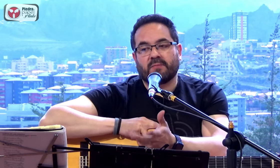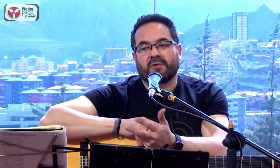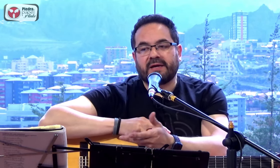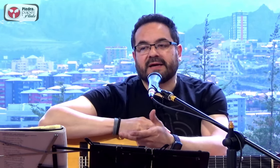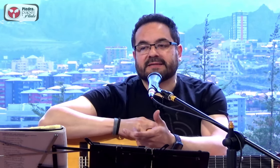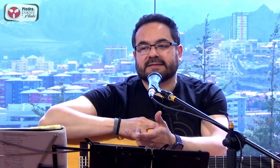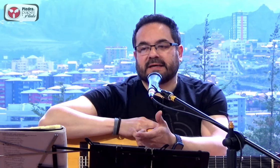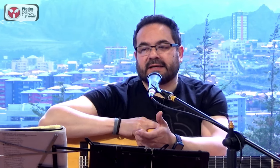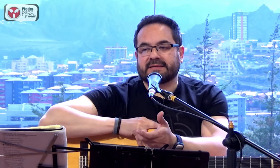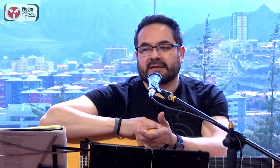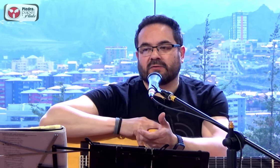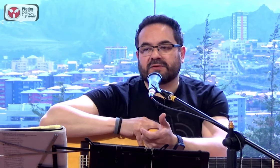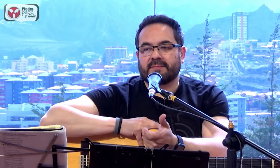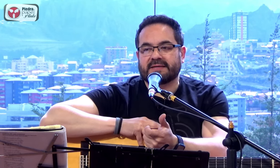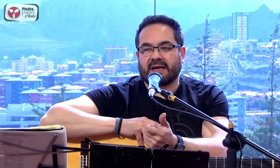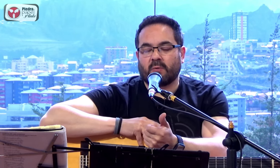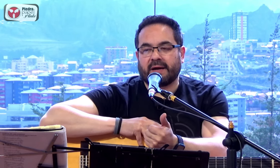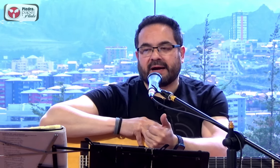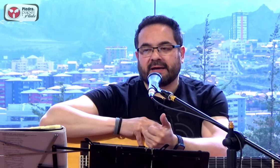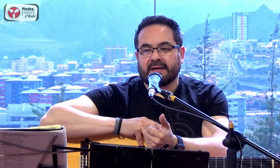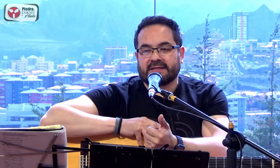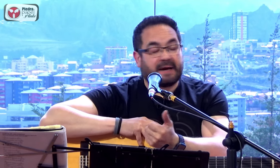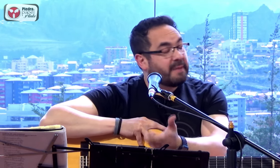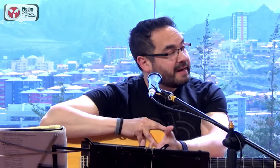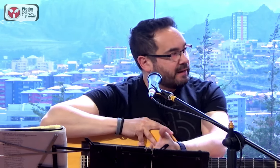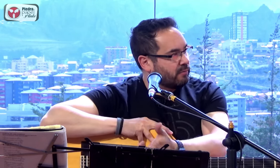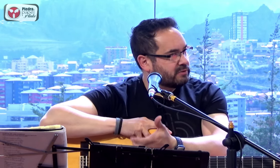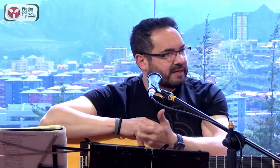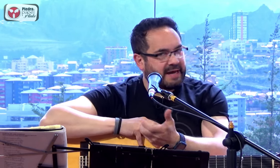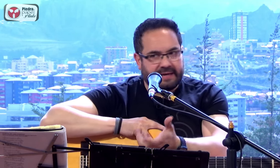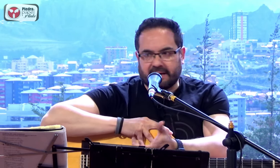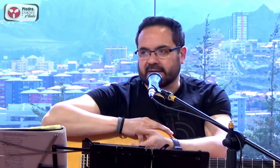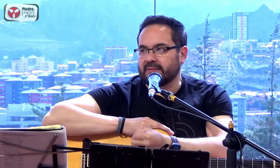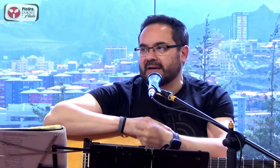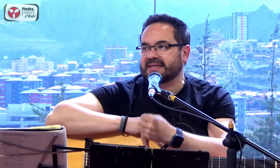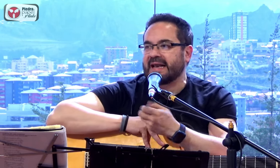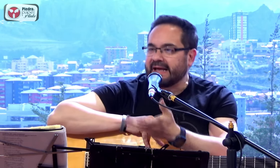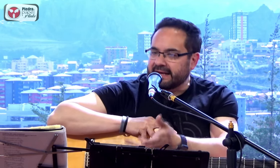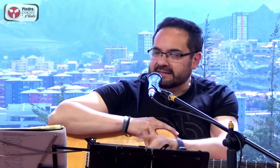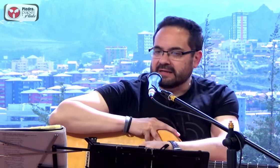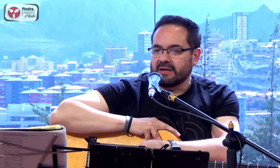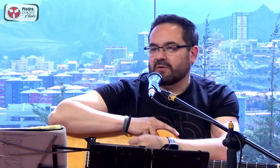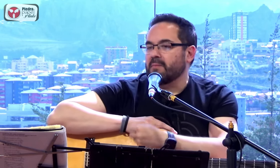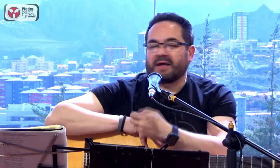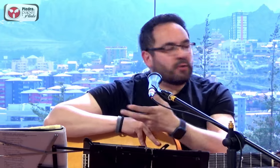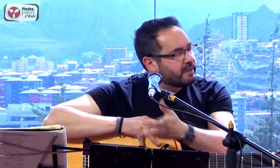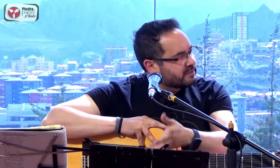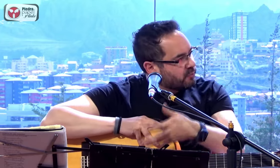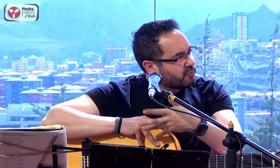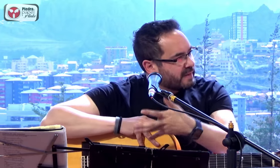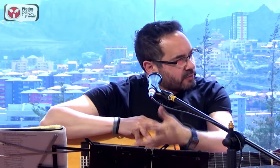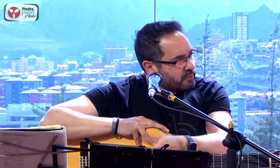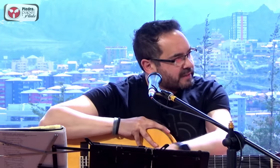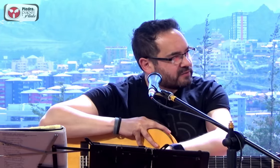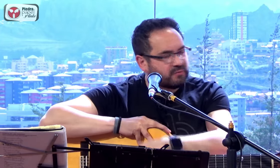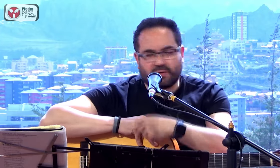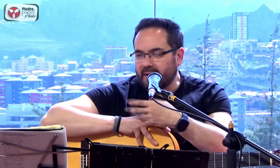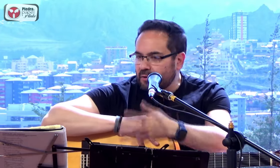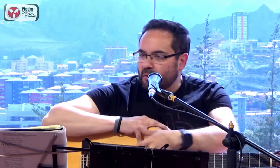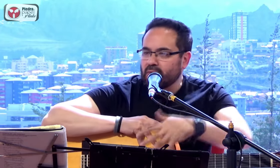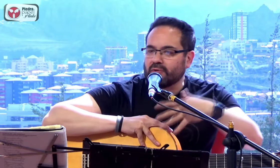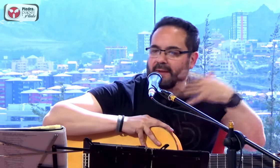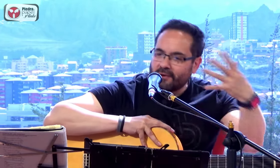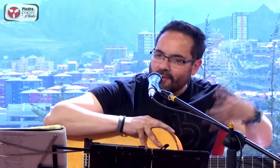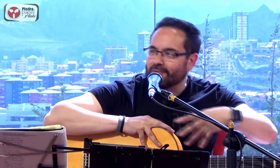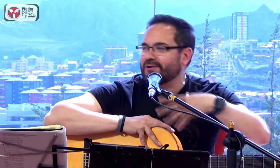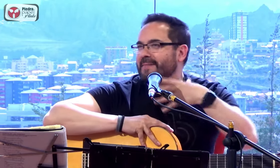bien armonías que se conocen más de la cueca chapaca, ¿no? Chaqueña, más alegres, con mayores, tonos mayores, un sol